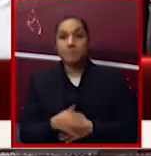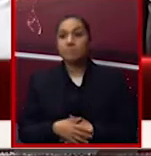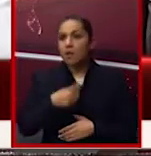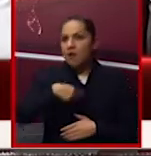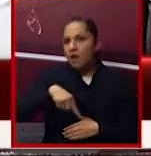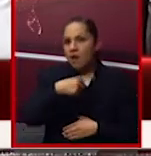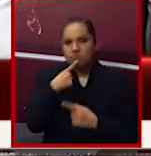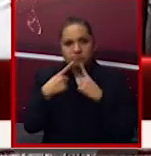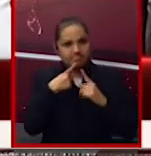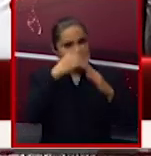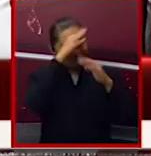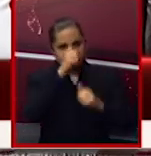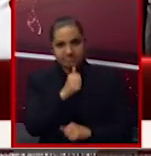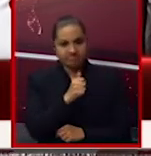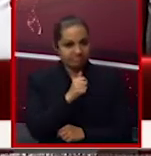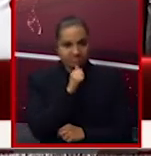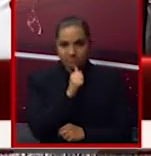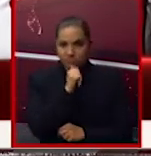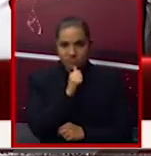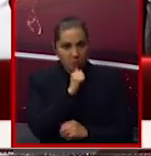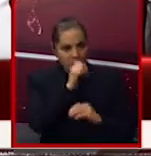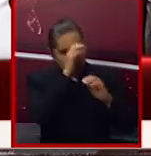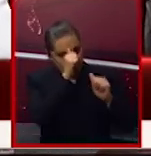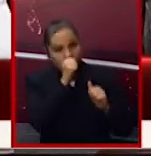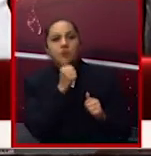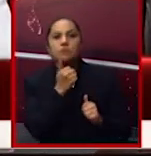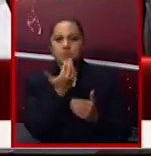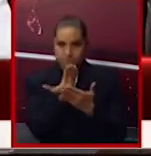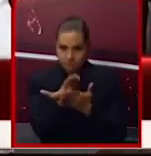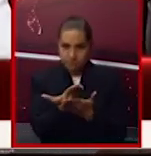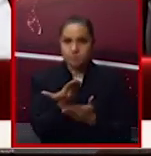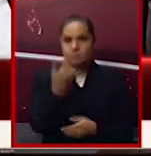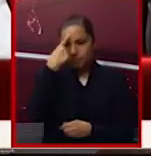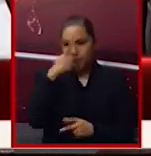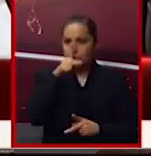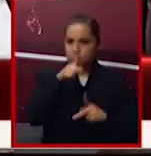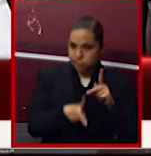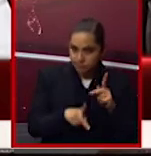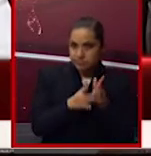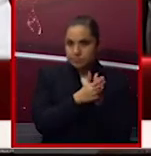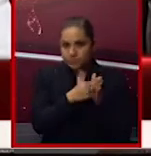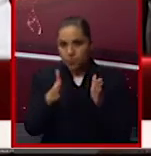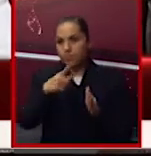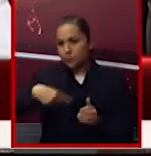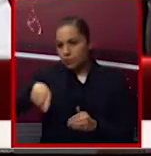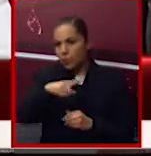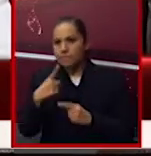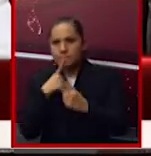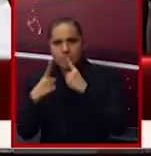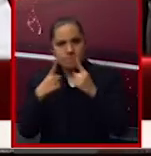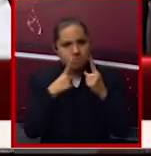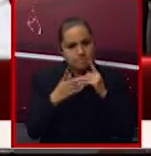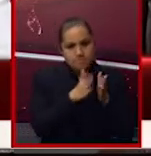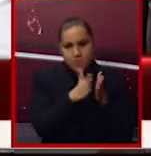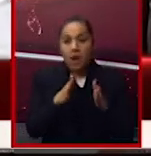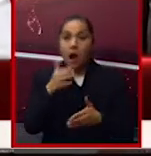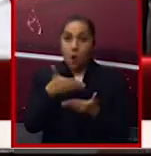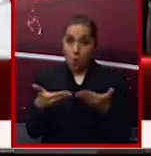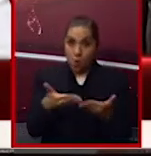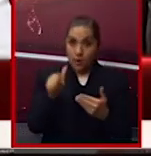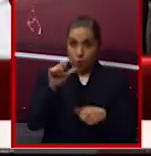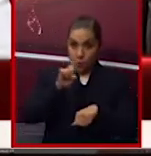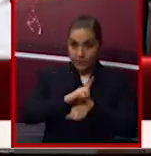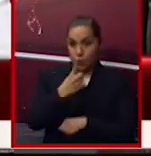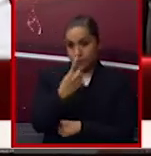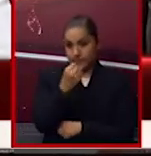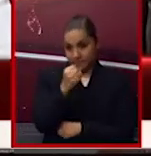de acuerdos, se declaró un receso para permitir a los grupos parlamentarios lograr el consenso necesario. Este 1 de septiembre, a las